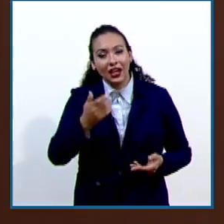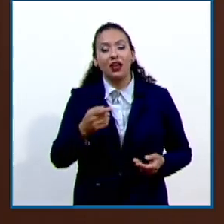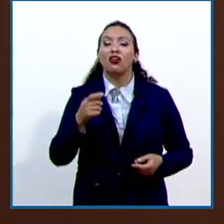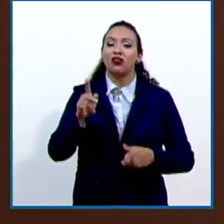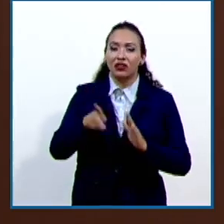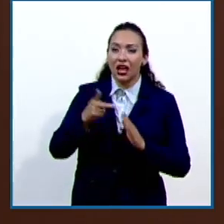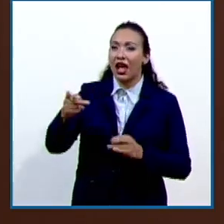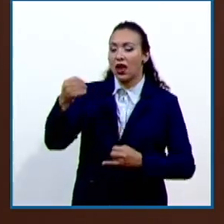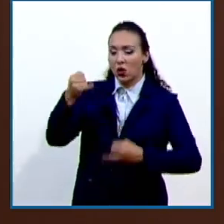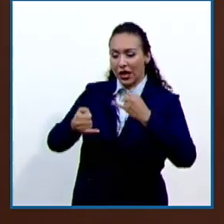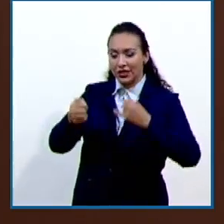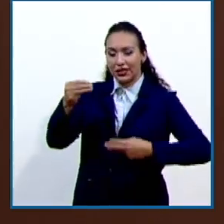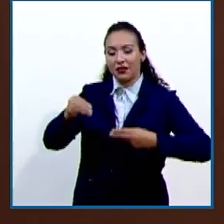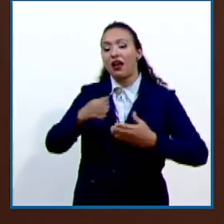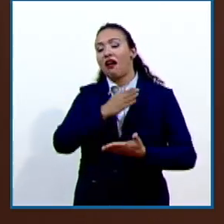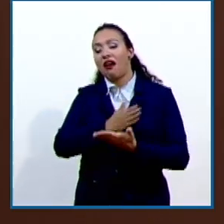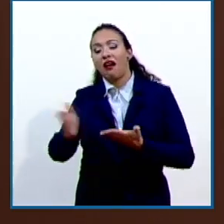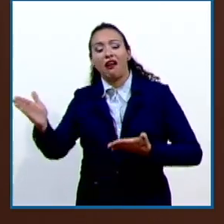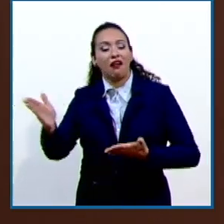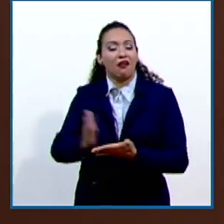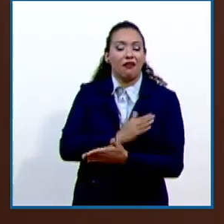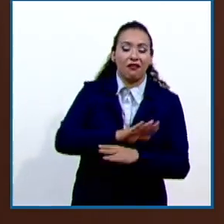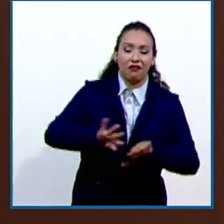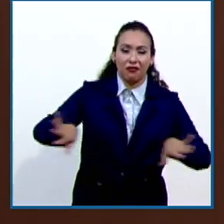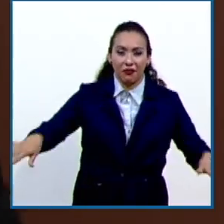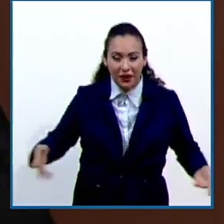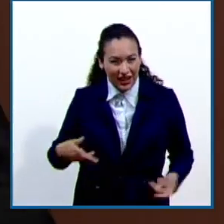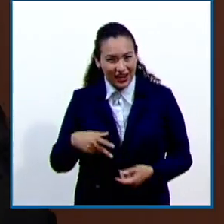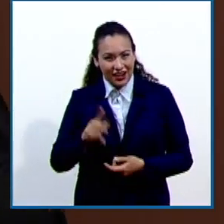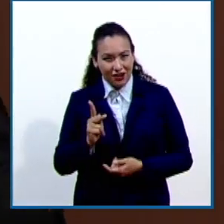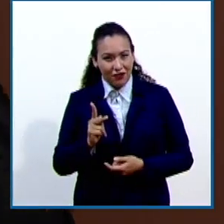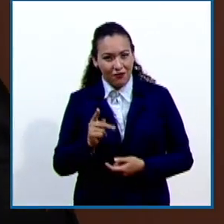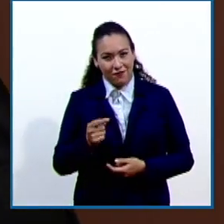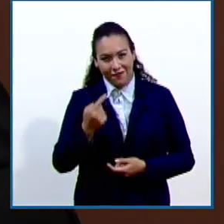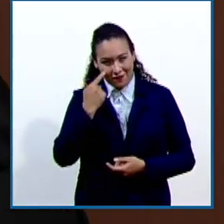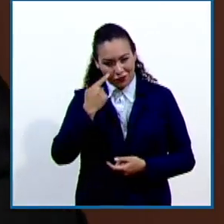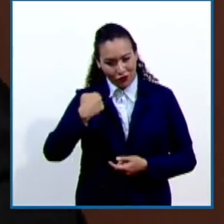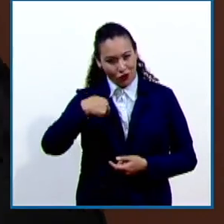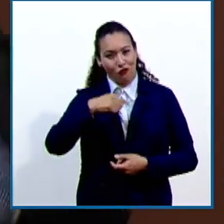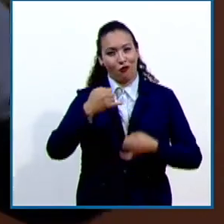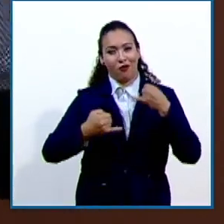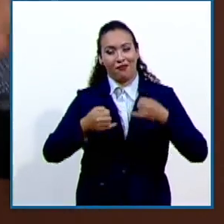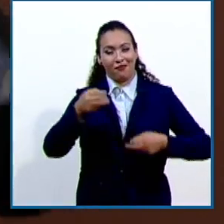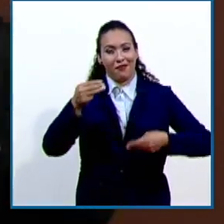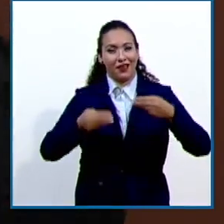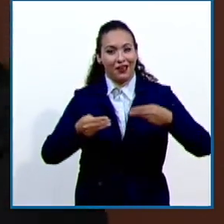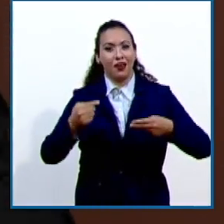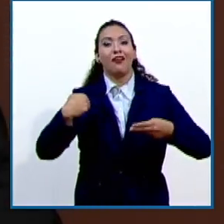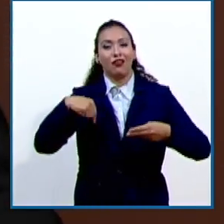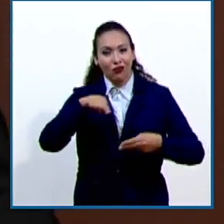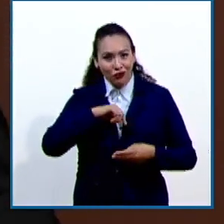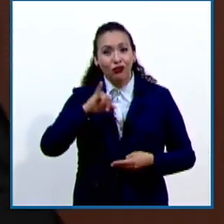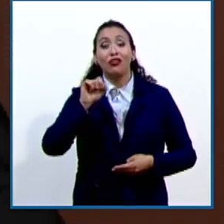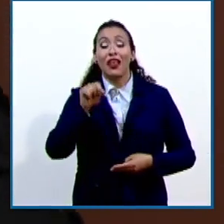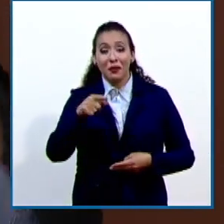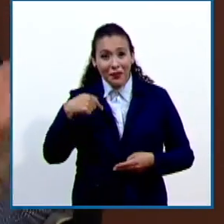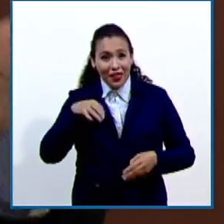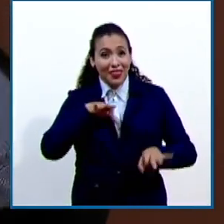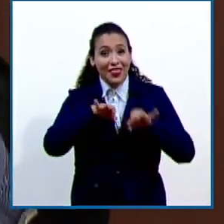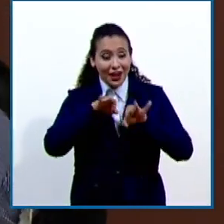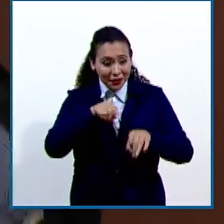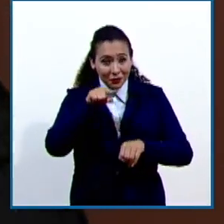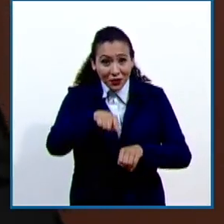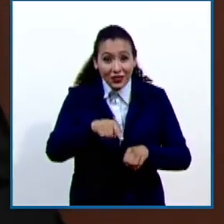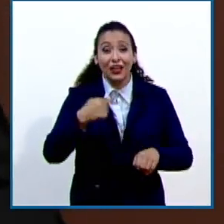jueces y magistrados de la base trabajadora, sin tomar en cuenta que nosotros, los jueces y magistrados, fuimos de esa base trabajadora y de